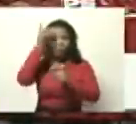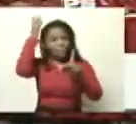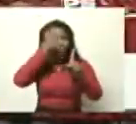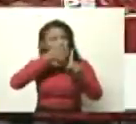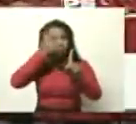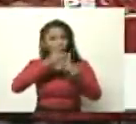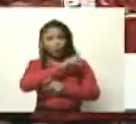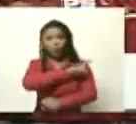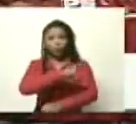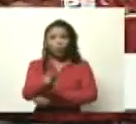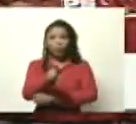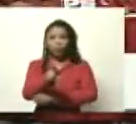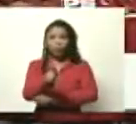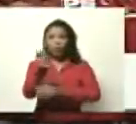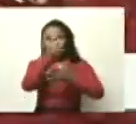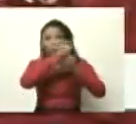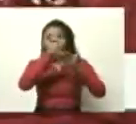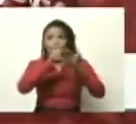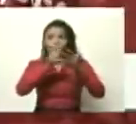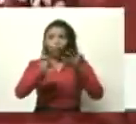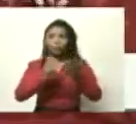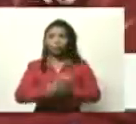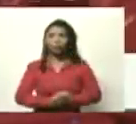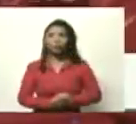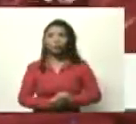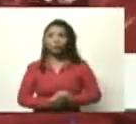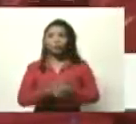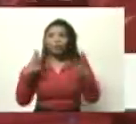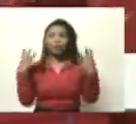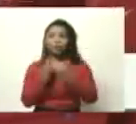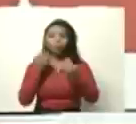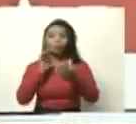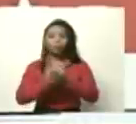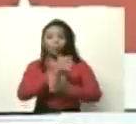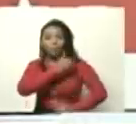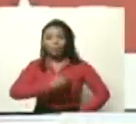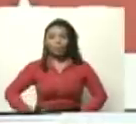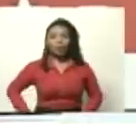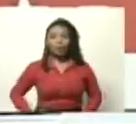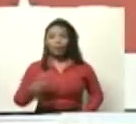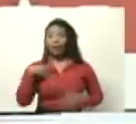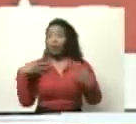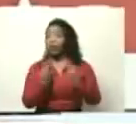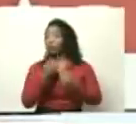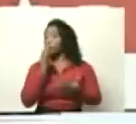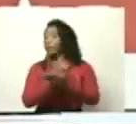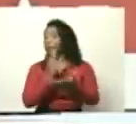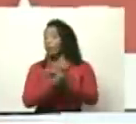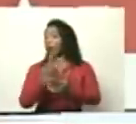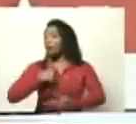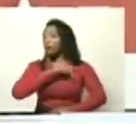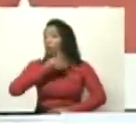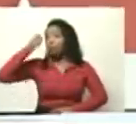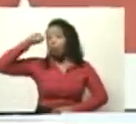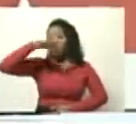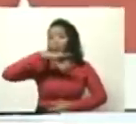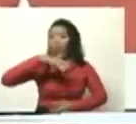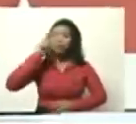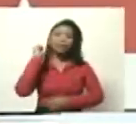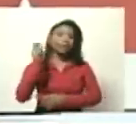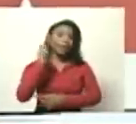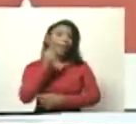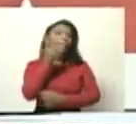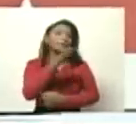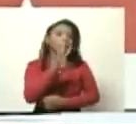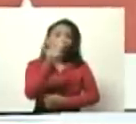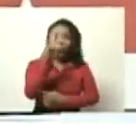instrucciones, cumpliendo los lineamientos del compañero presidente y acompañando siempre a nuestro pueblo. Tareas para los